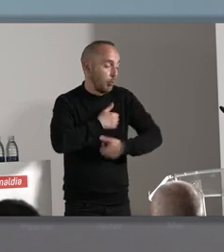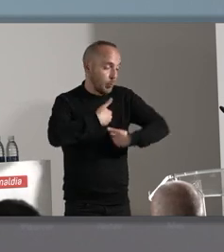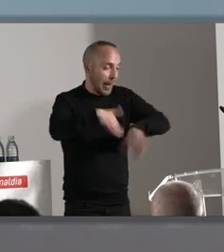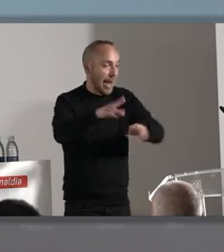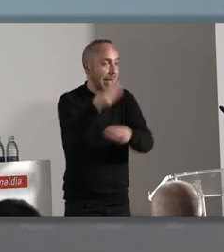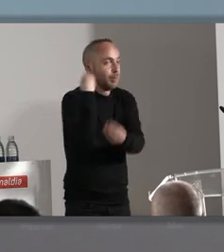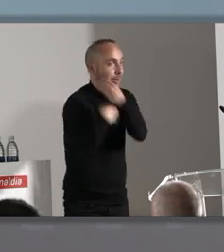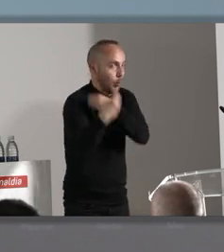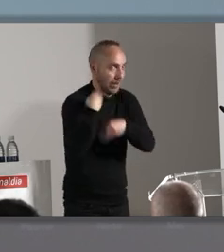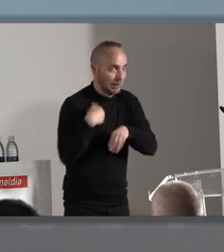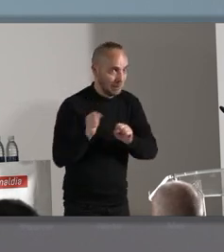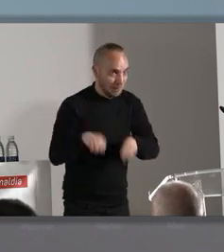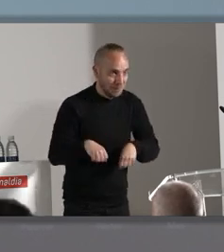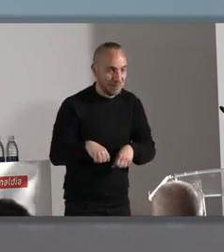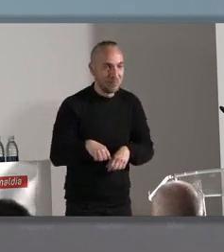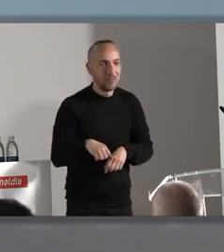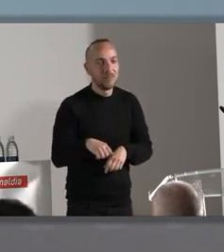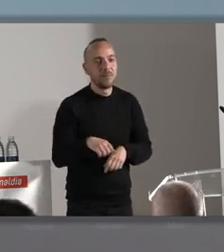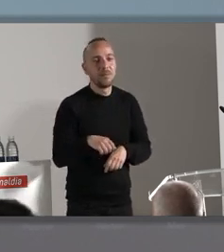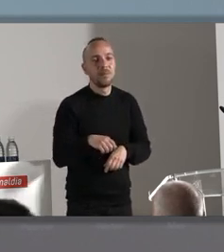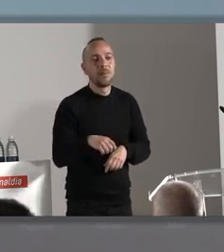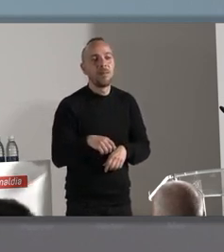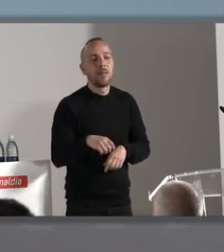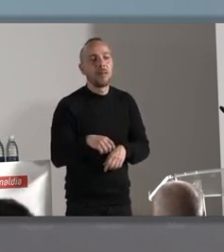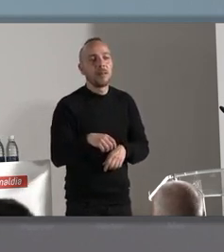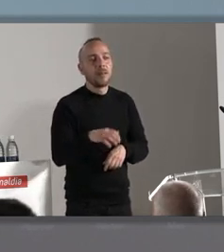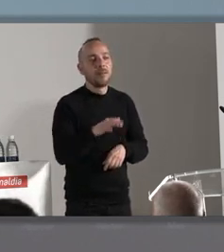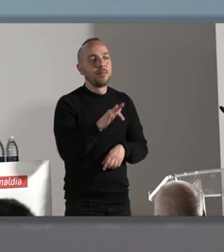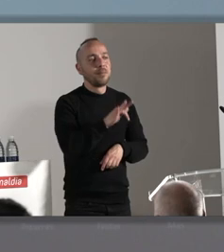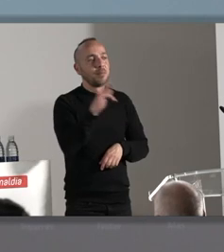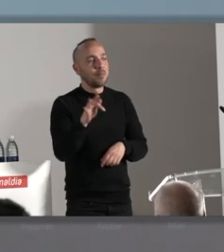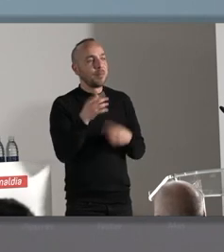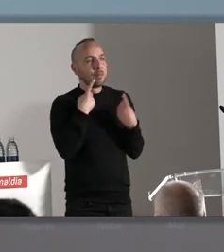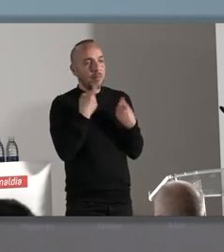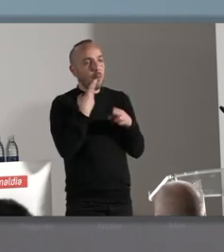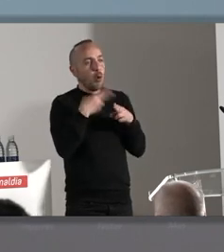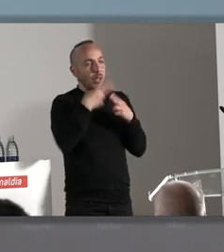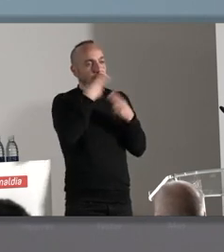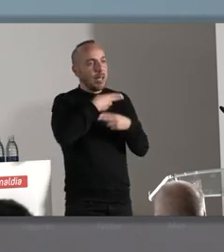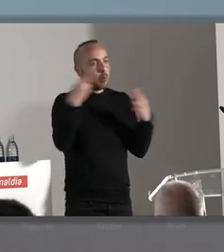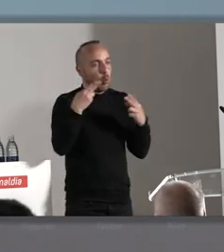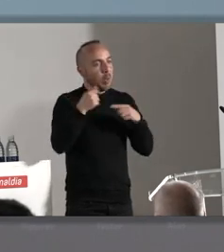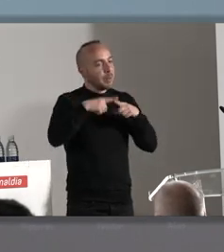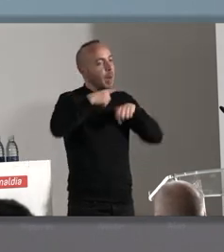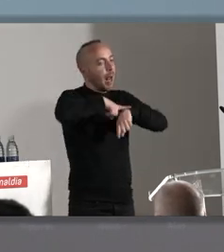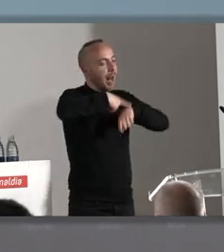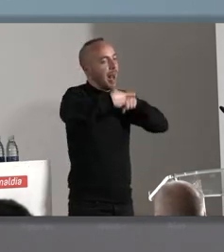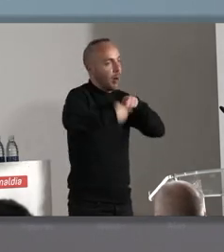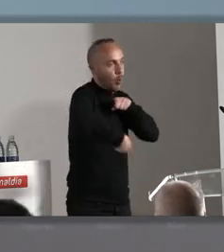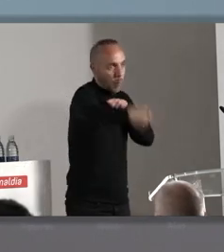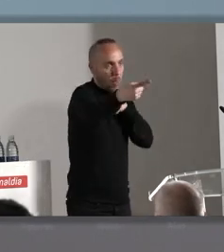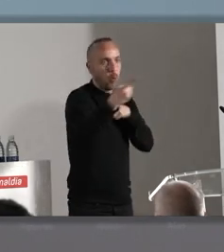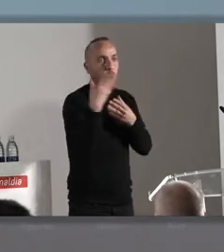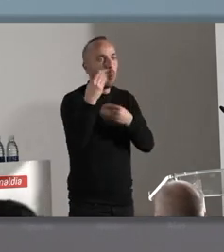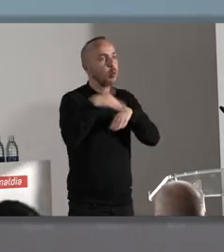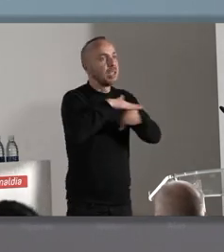Perfecto. Gracias. Vale. Después, pues la necesidad de que haya políticas públicas estables a largo plazo. Nos hemos encontrado en muchas